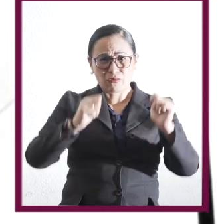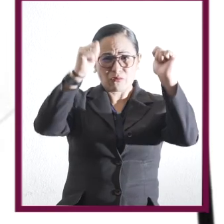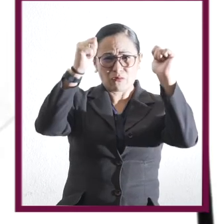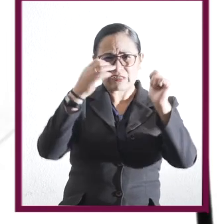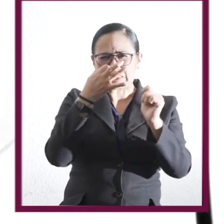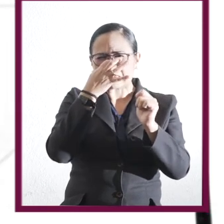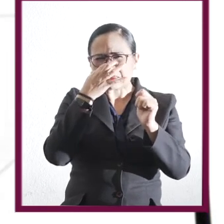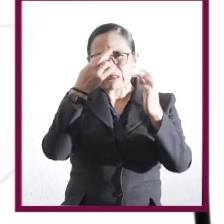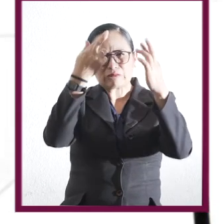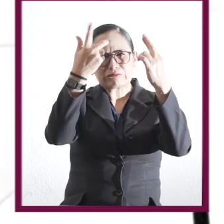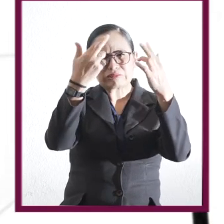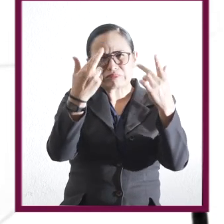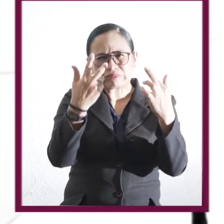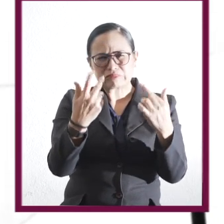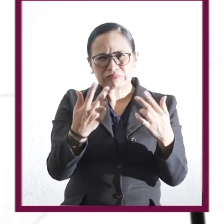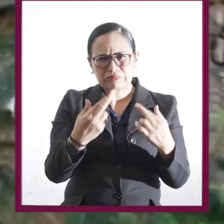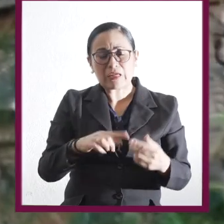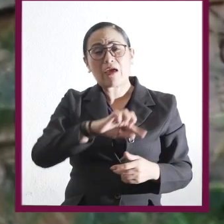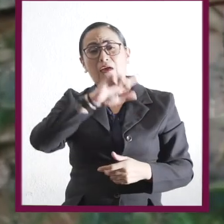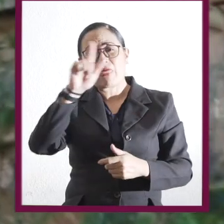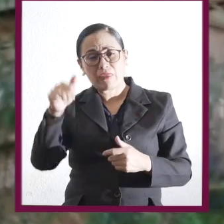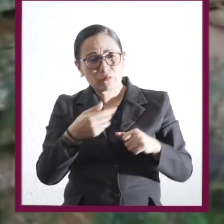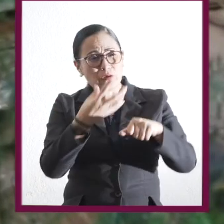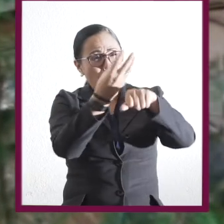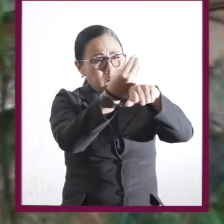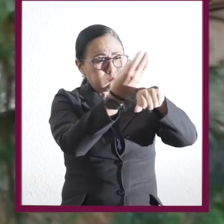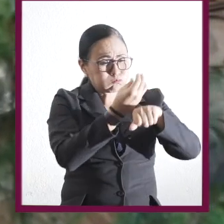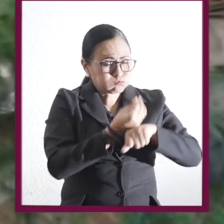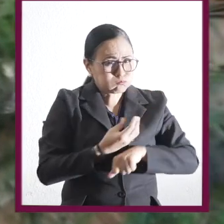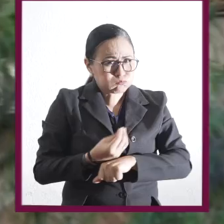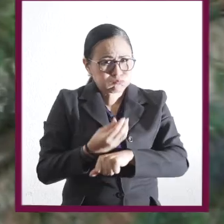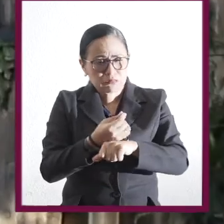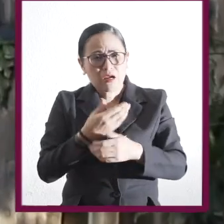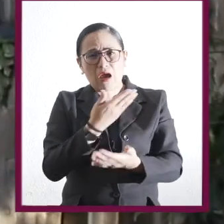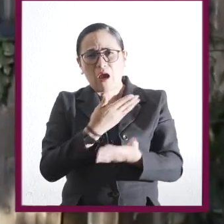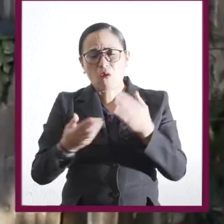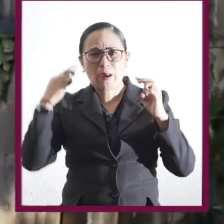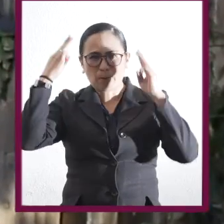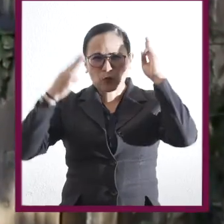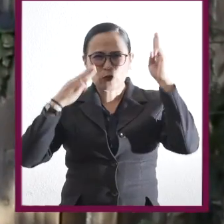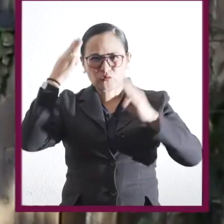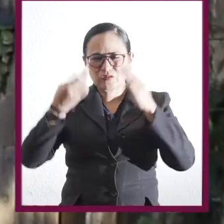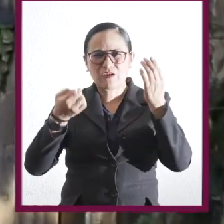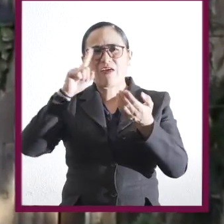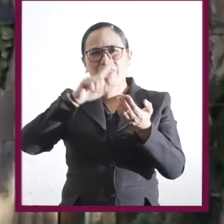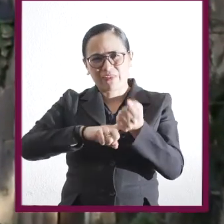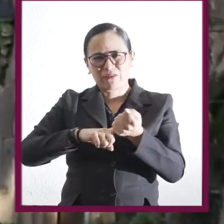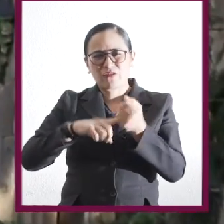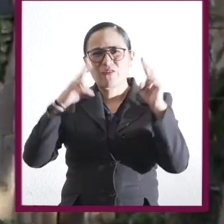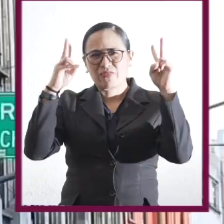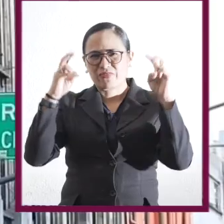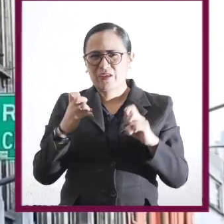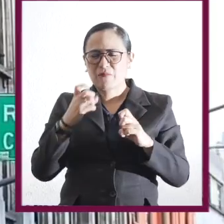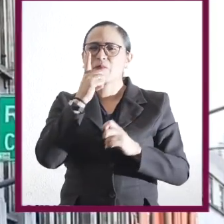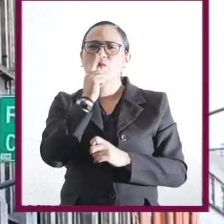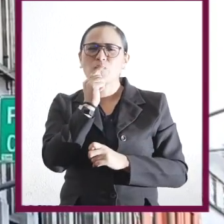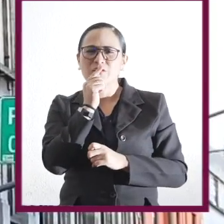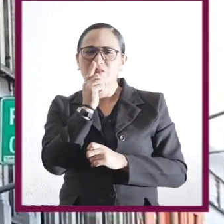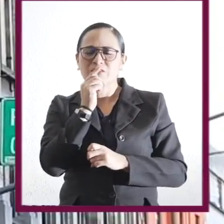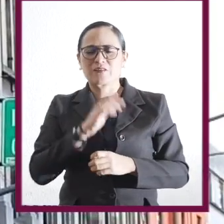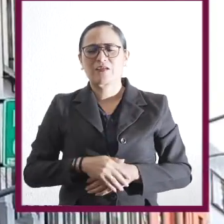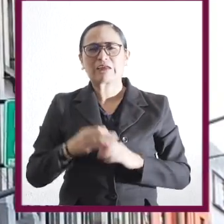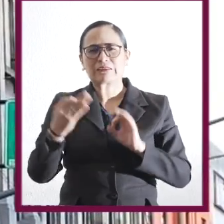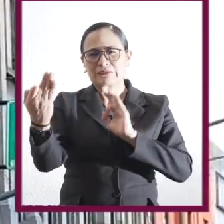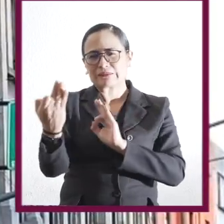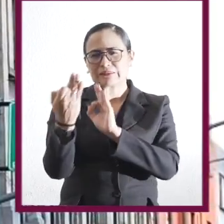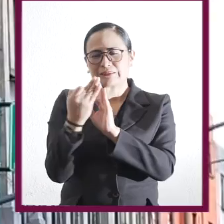cuando la torre quedó casi destruida. Luego de su reparación, actualmente es el Museo de la Policía. En la